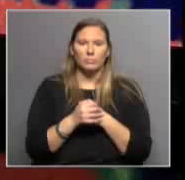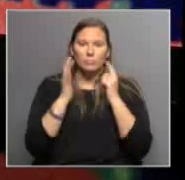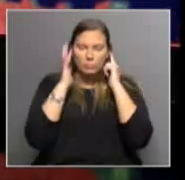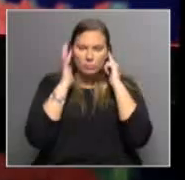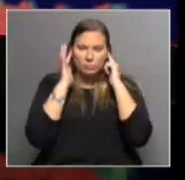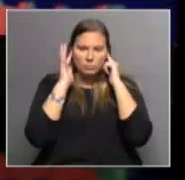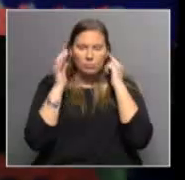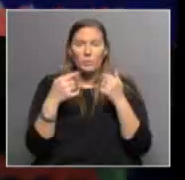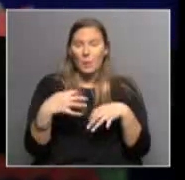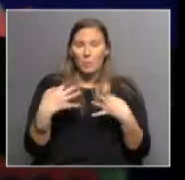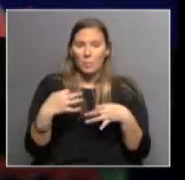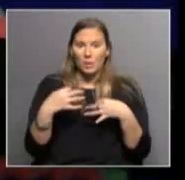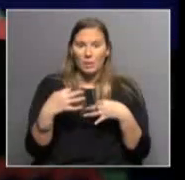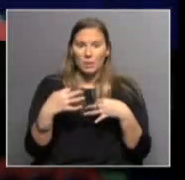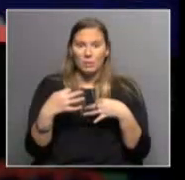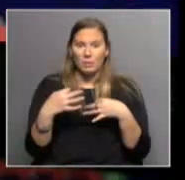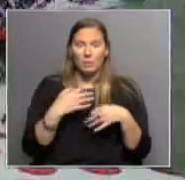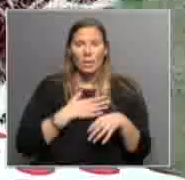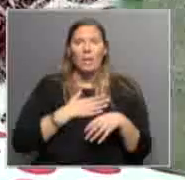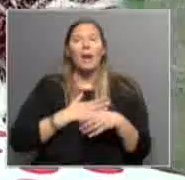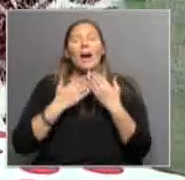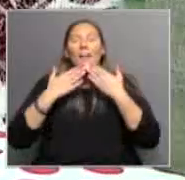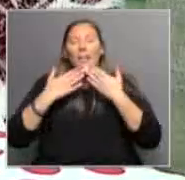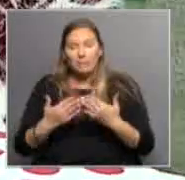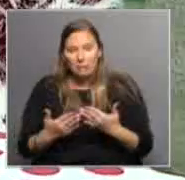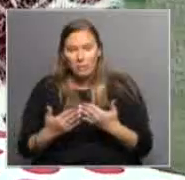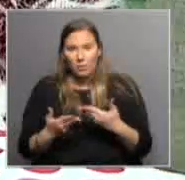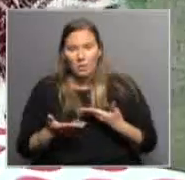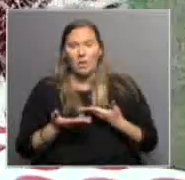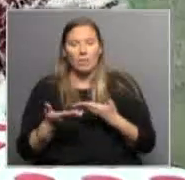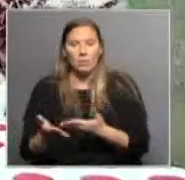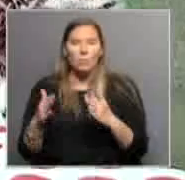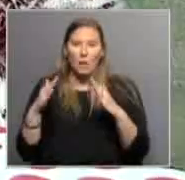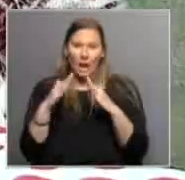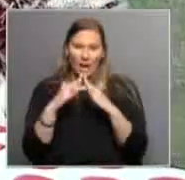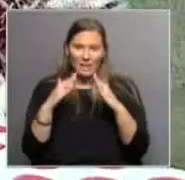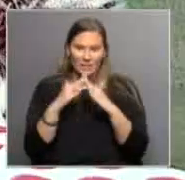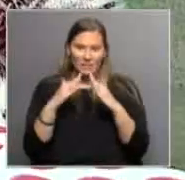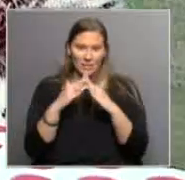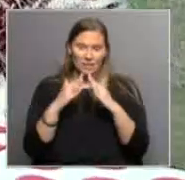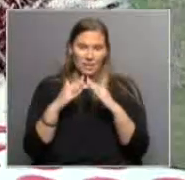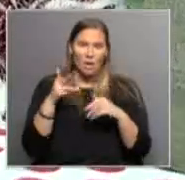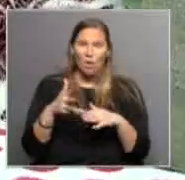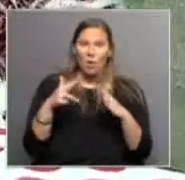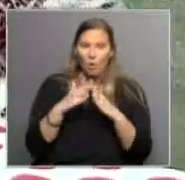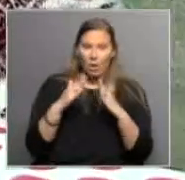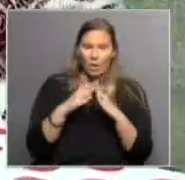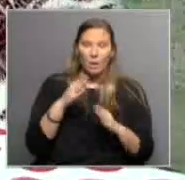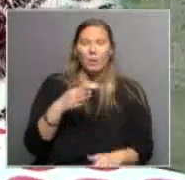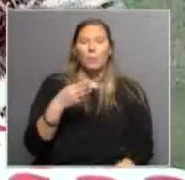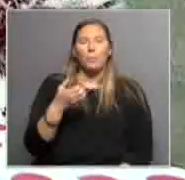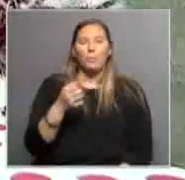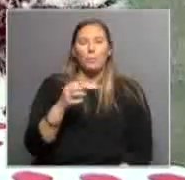Muy bien, acá encantados de ser encantados y agradecidos de ser recibidos en una casa, en un hogar. Estamos en la casa de Beatriz Ramírez,